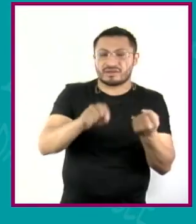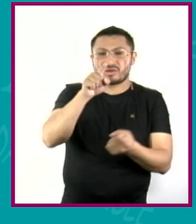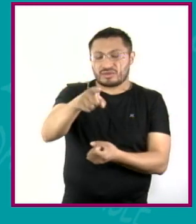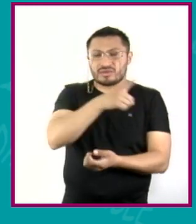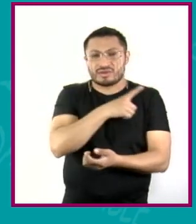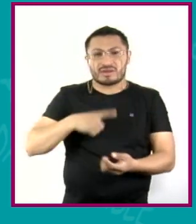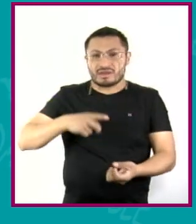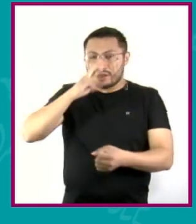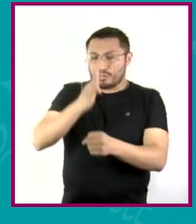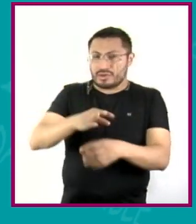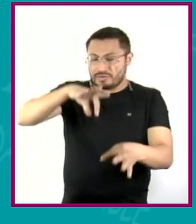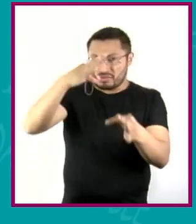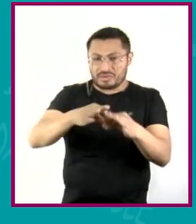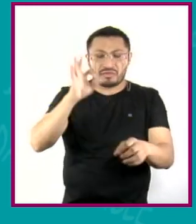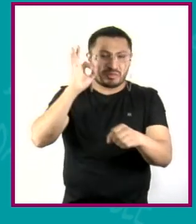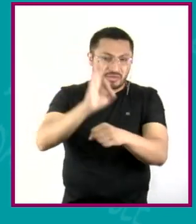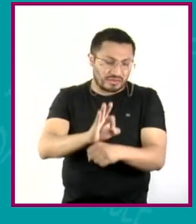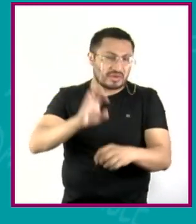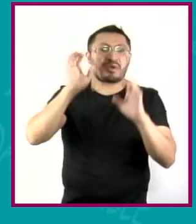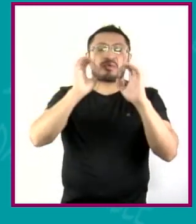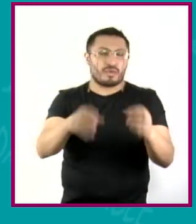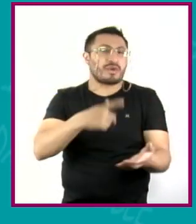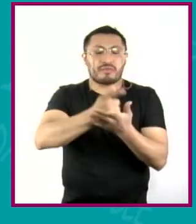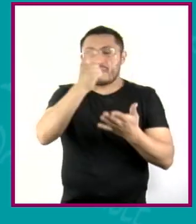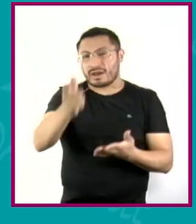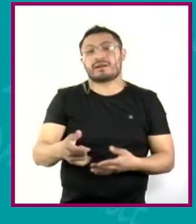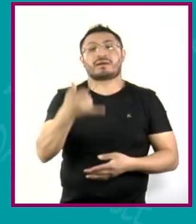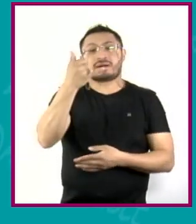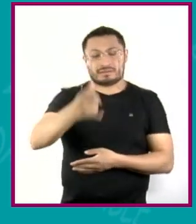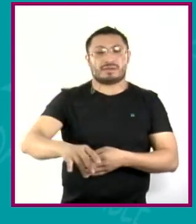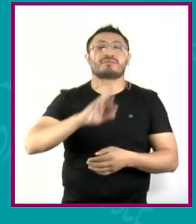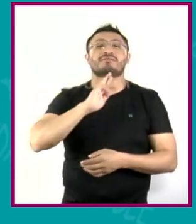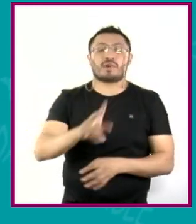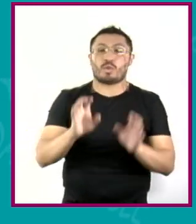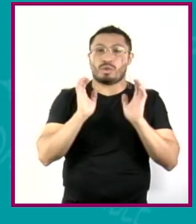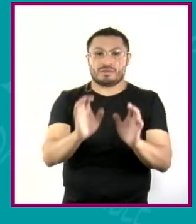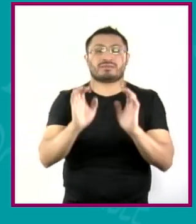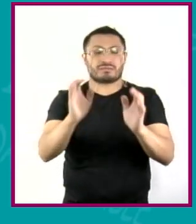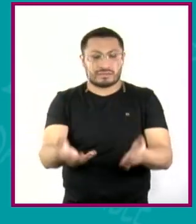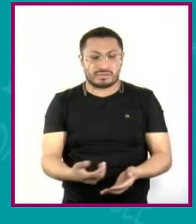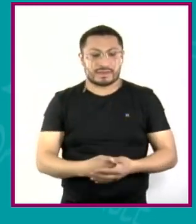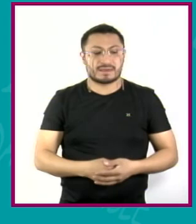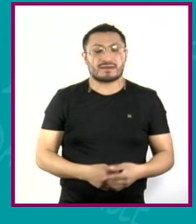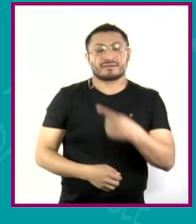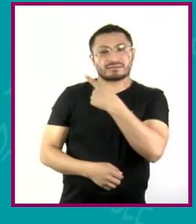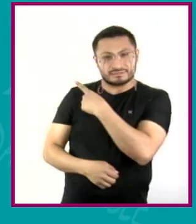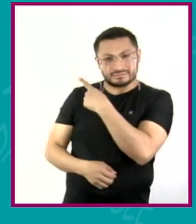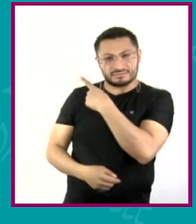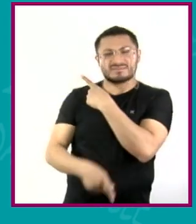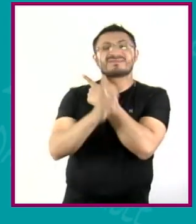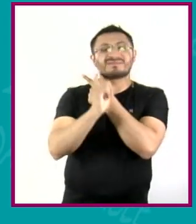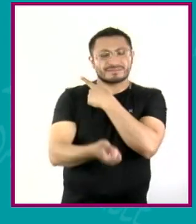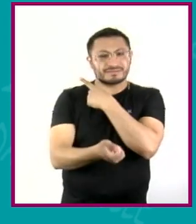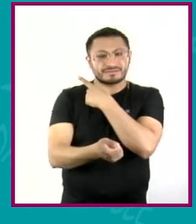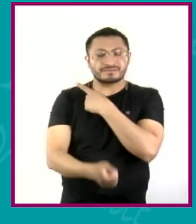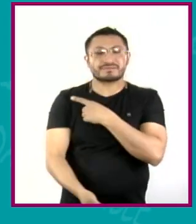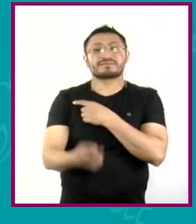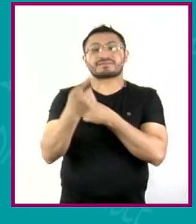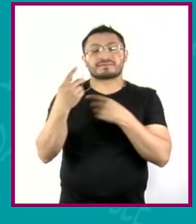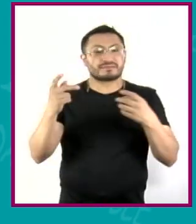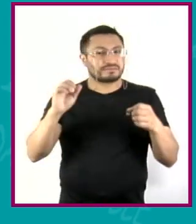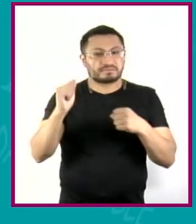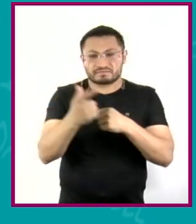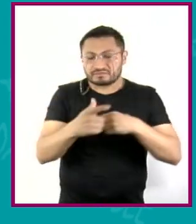moderando. Incluso la teoría económica ha adoptado el término de externalidades negativas, que se refiere a cuando un acto